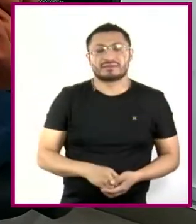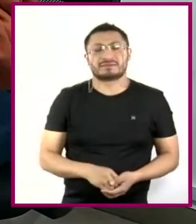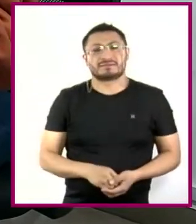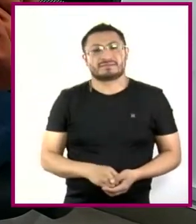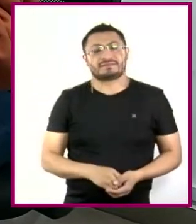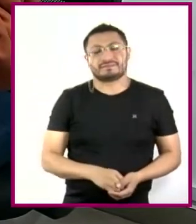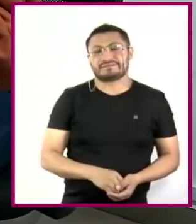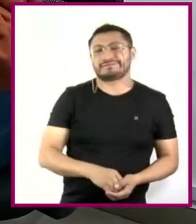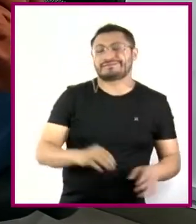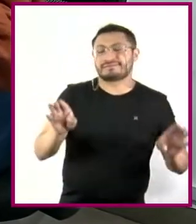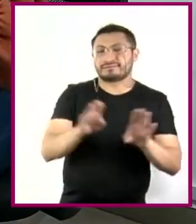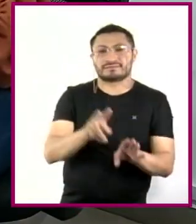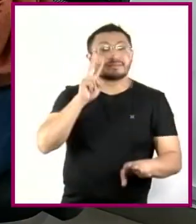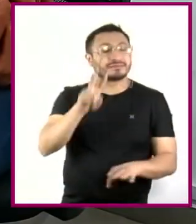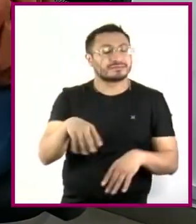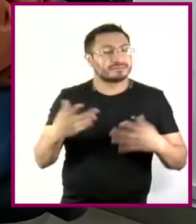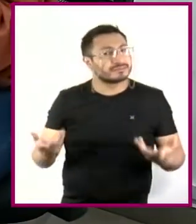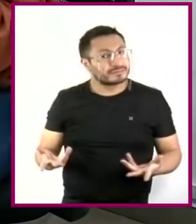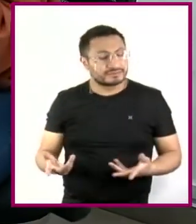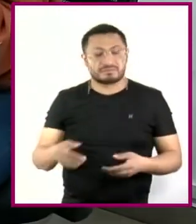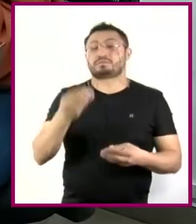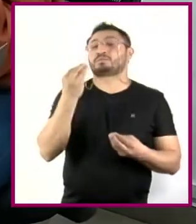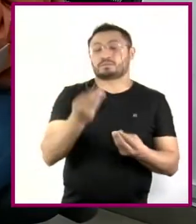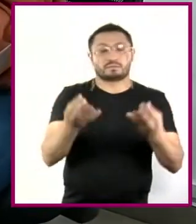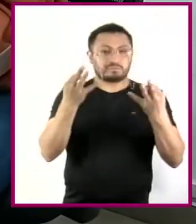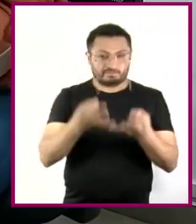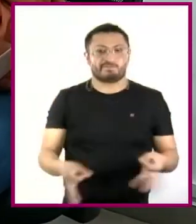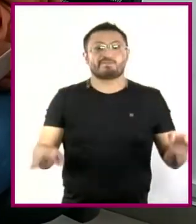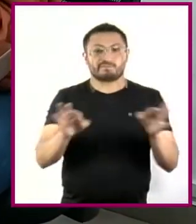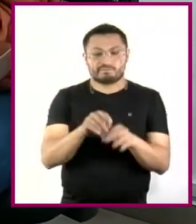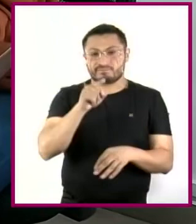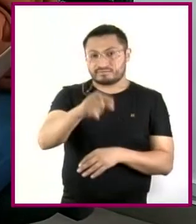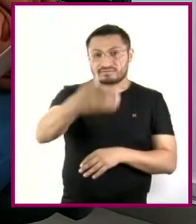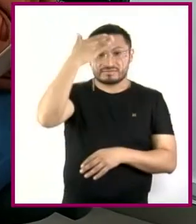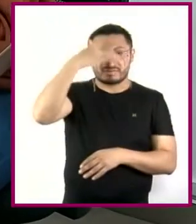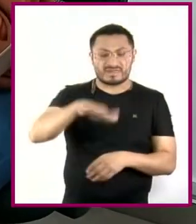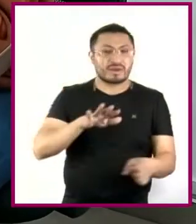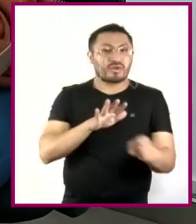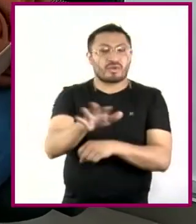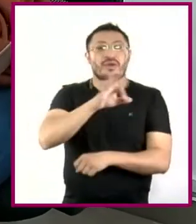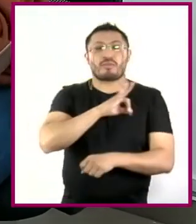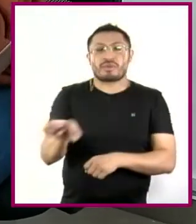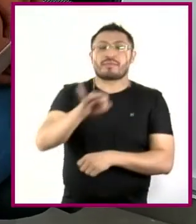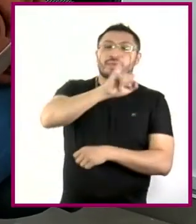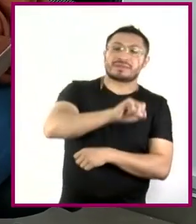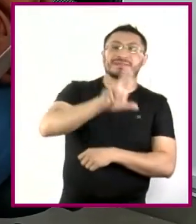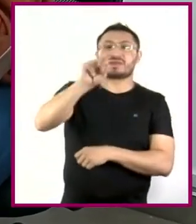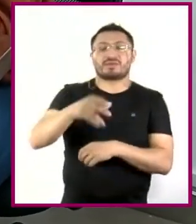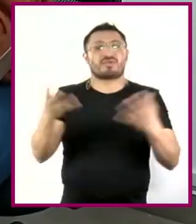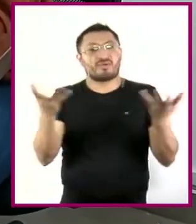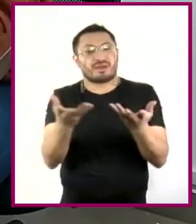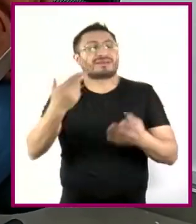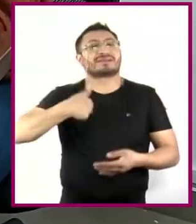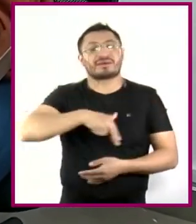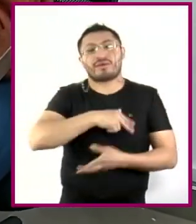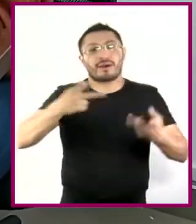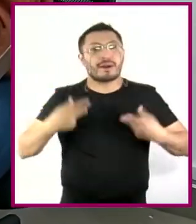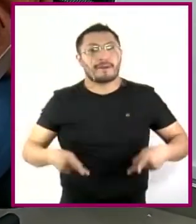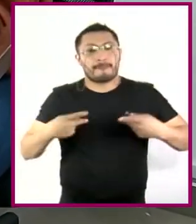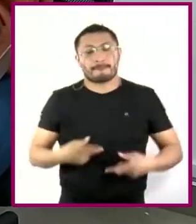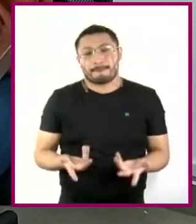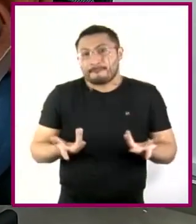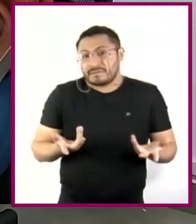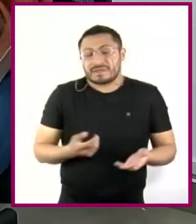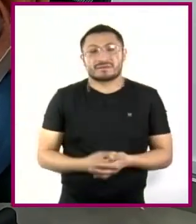¿Qué opinas de esto, Fer? Que es muy importante saber qué podemos o qué no podemos hacer las ciudadanas y los ciudadanos de a